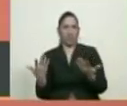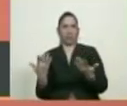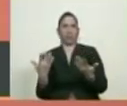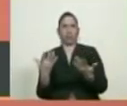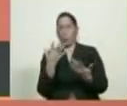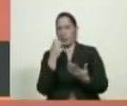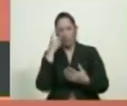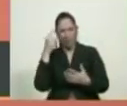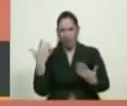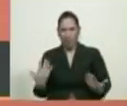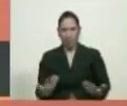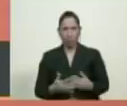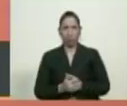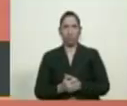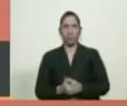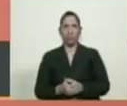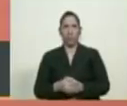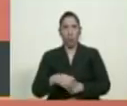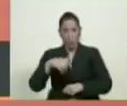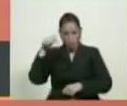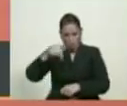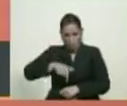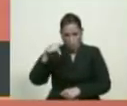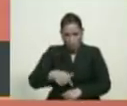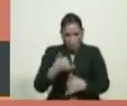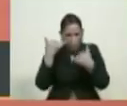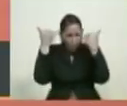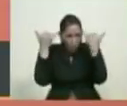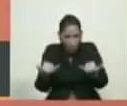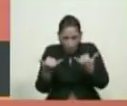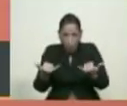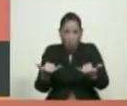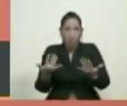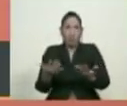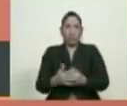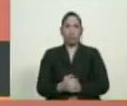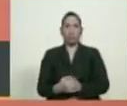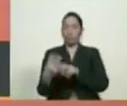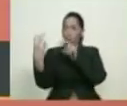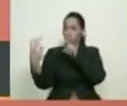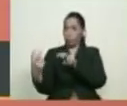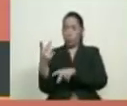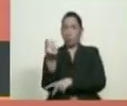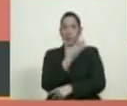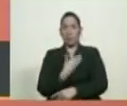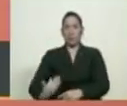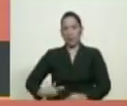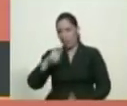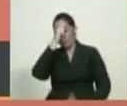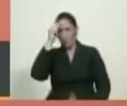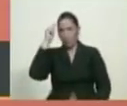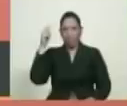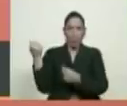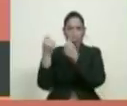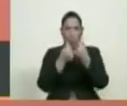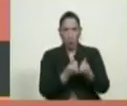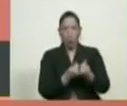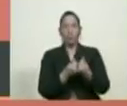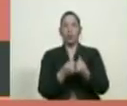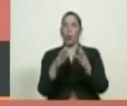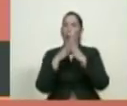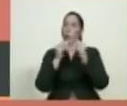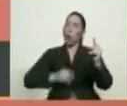en este momento, hoy, a esta hora, a este mismo momento, está sentado el vicepresidente económico con todos los sectores